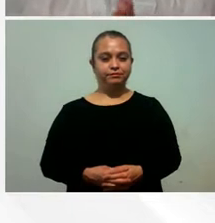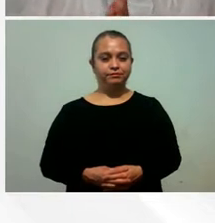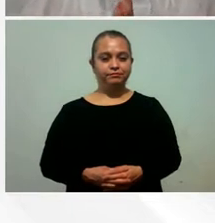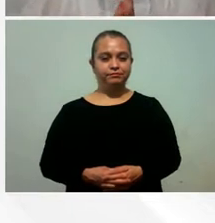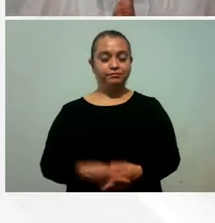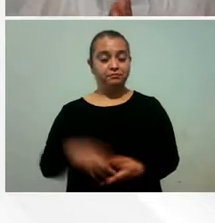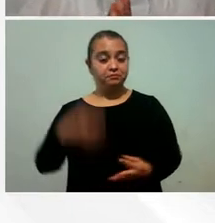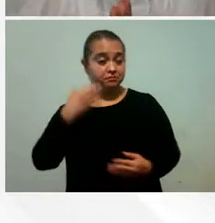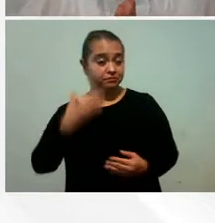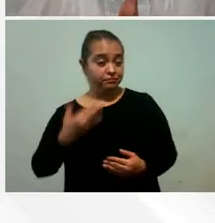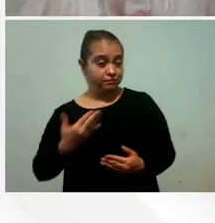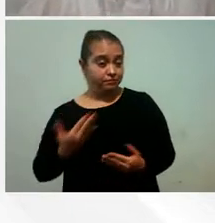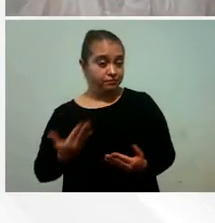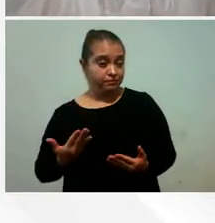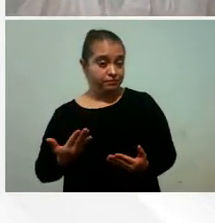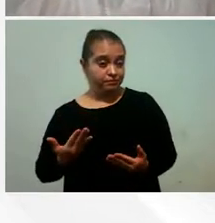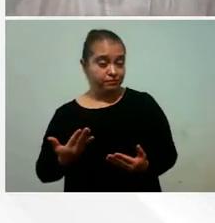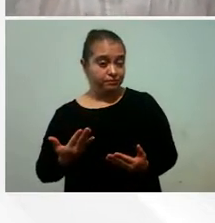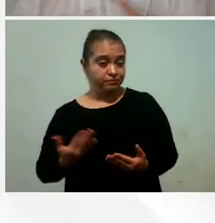Pues muy bien, vamos a